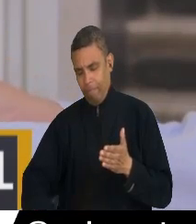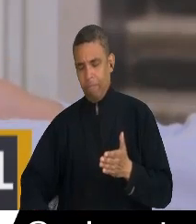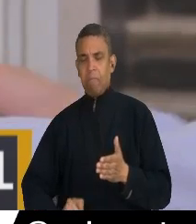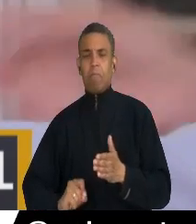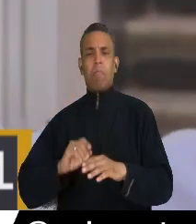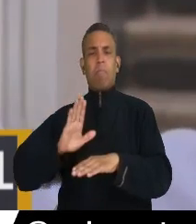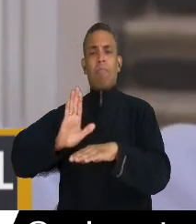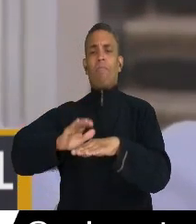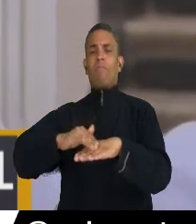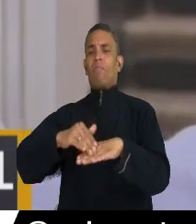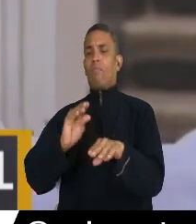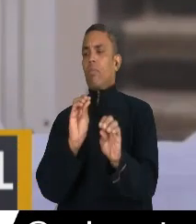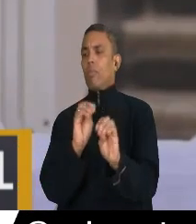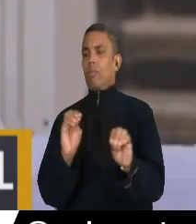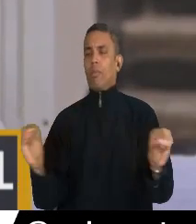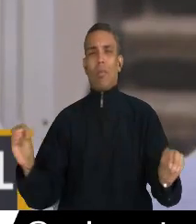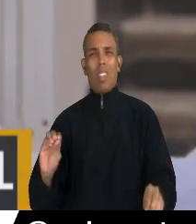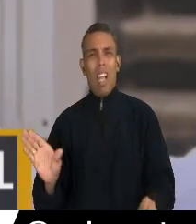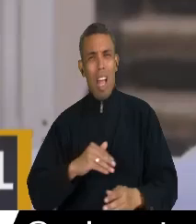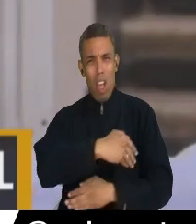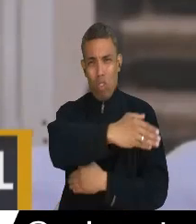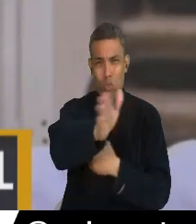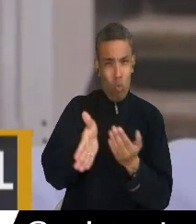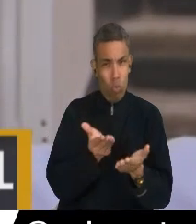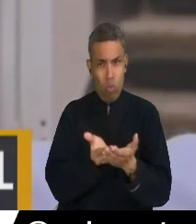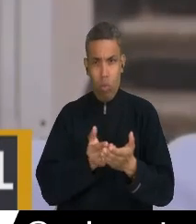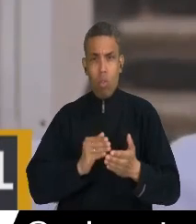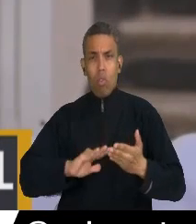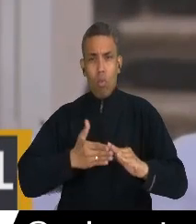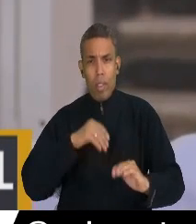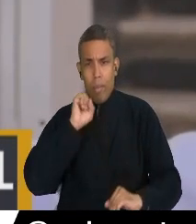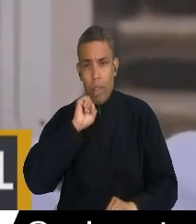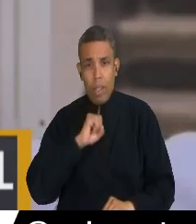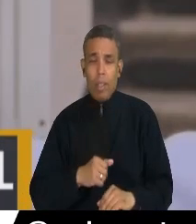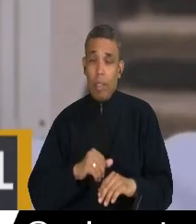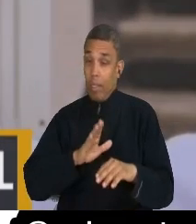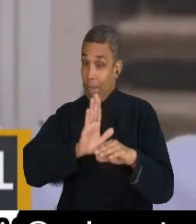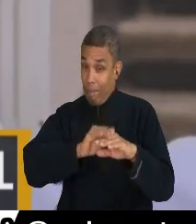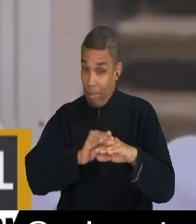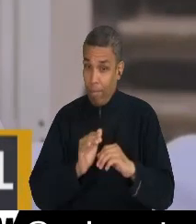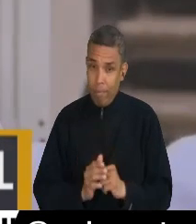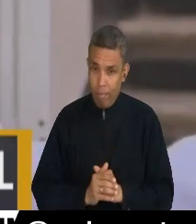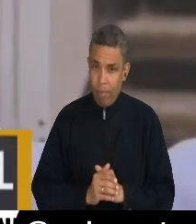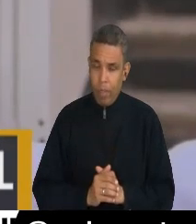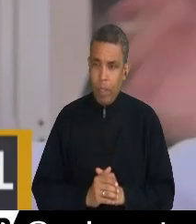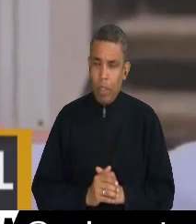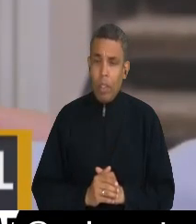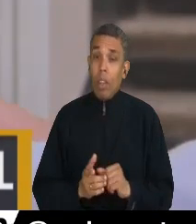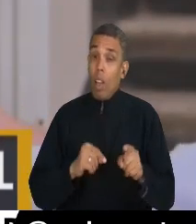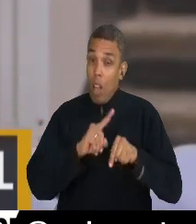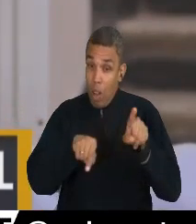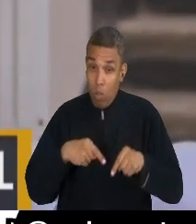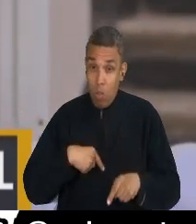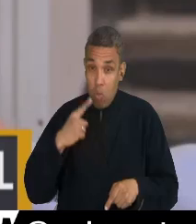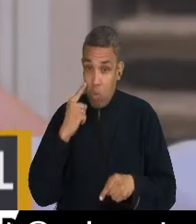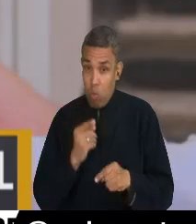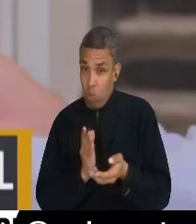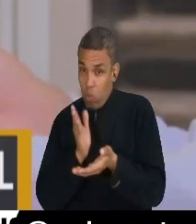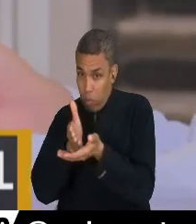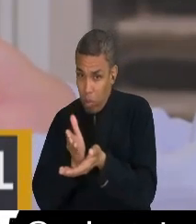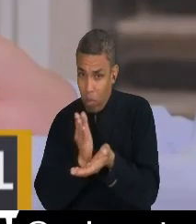ciudadanía que no se dejen engañar cuando lleguen personas inescrupulosas